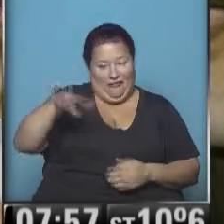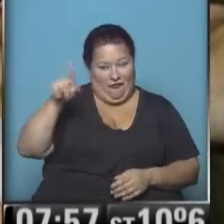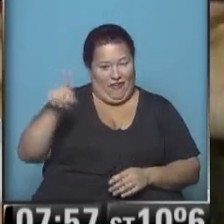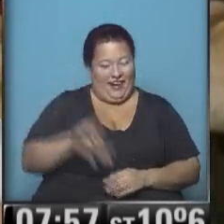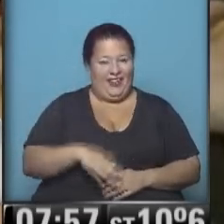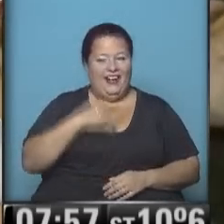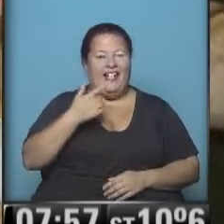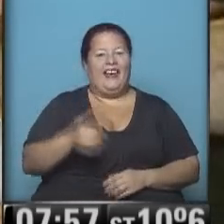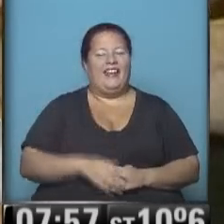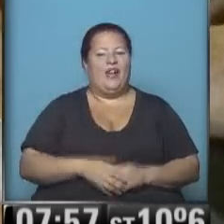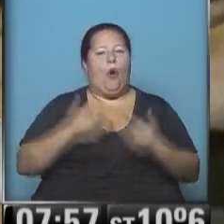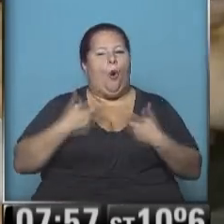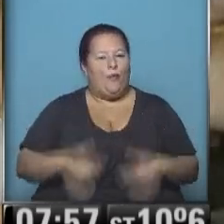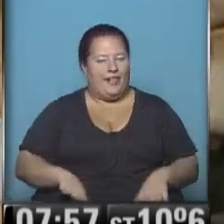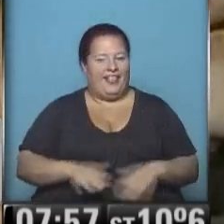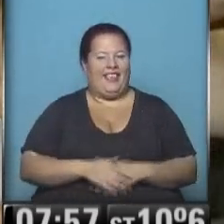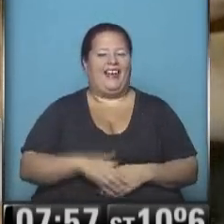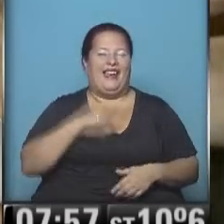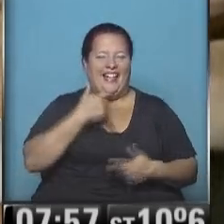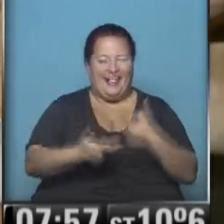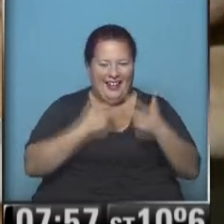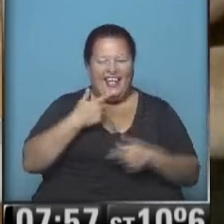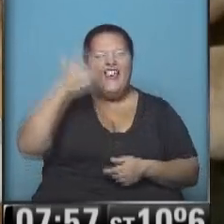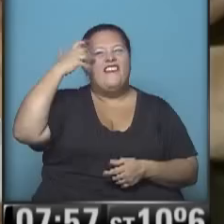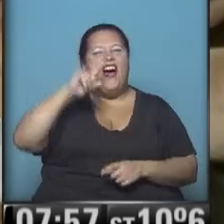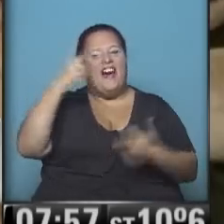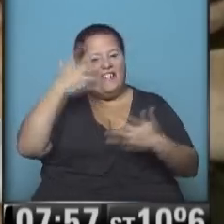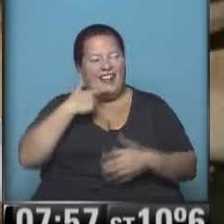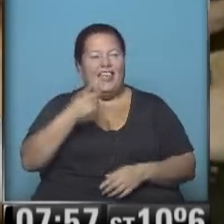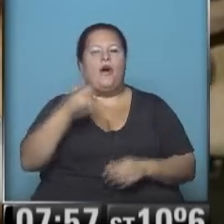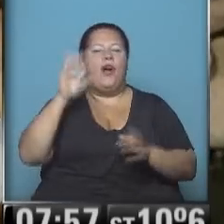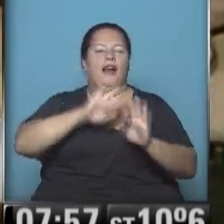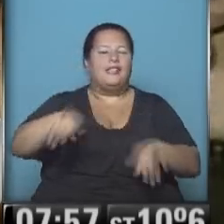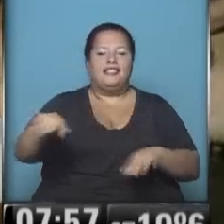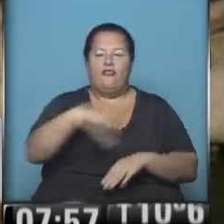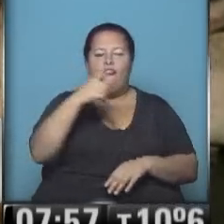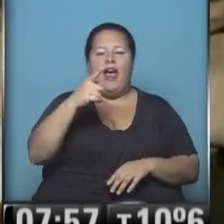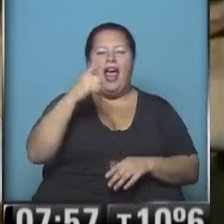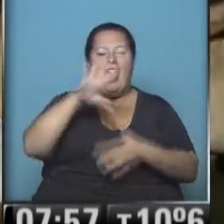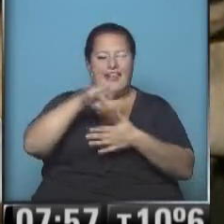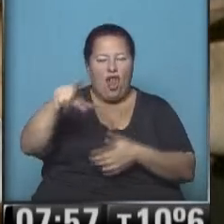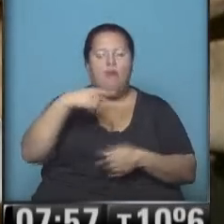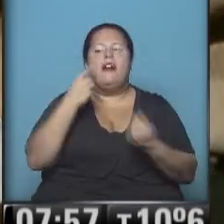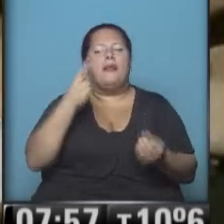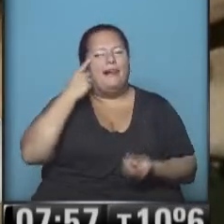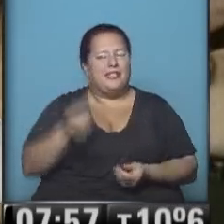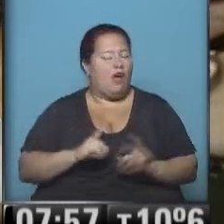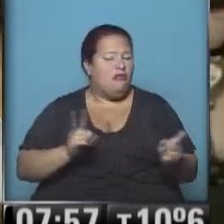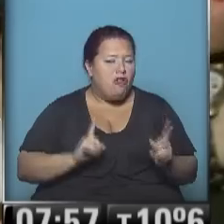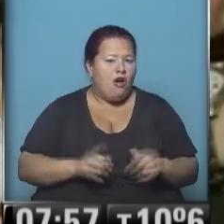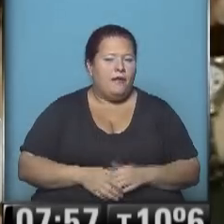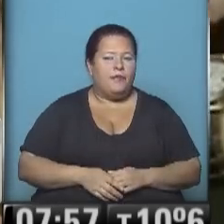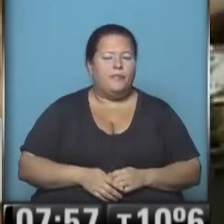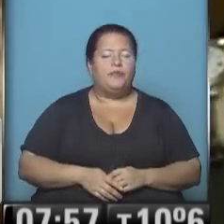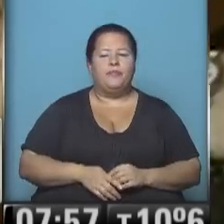La ducha de humildad. Bueno, a ver, concretamente, se bajó Martínez Insaurralde, ¿qué opina al respecto? No, que